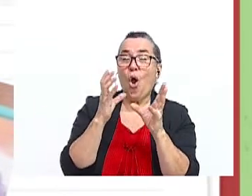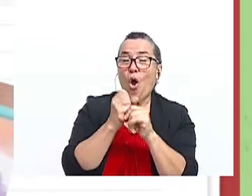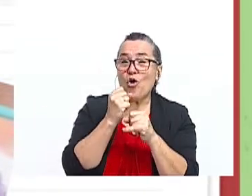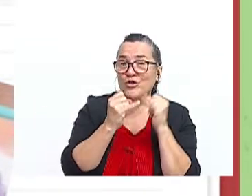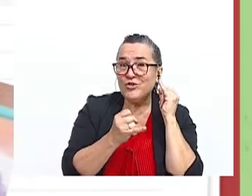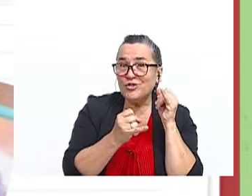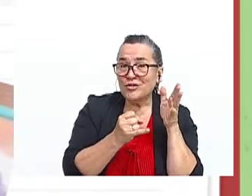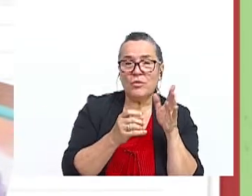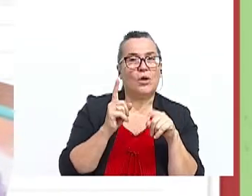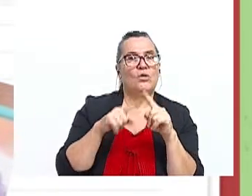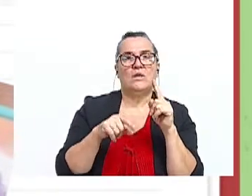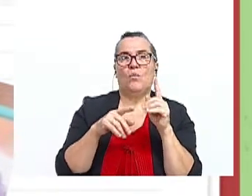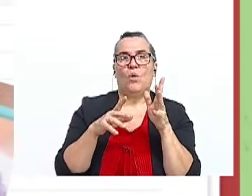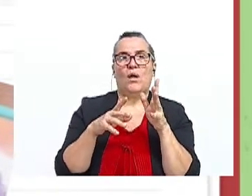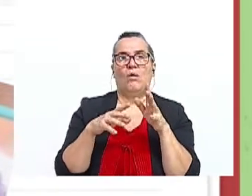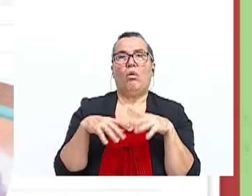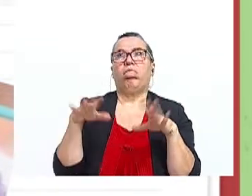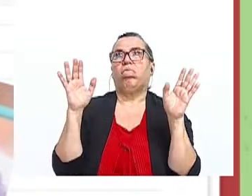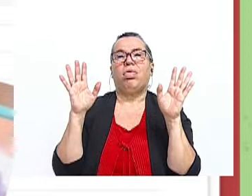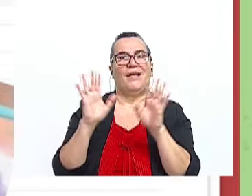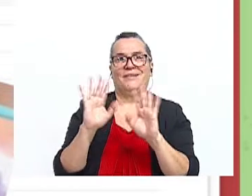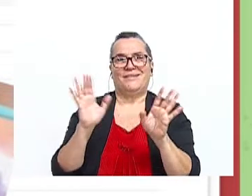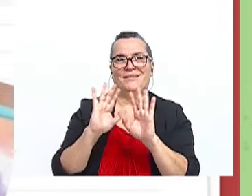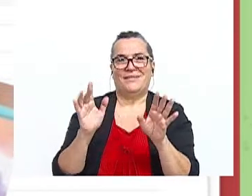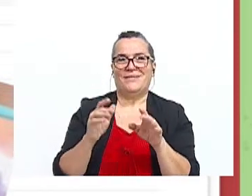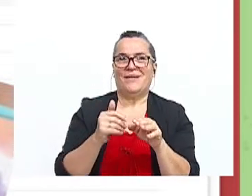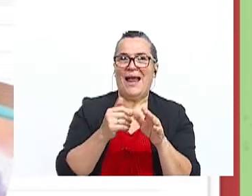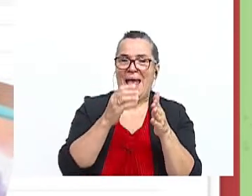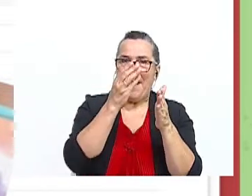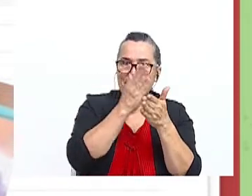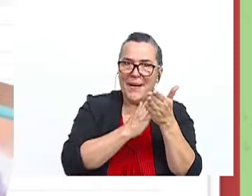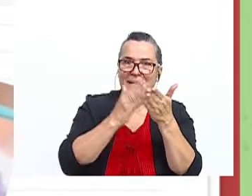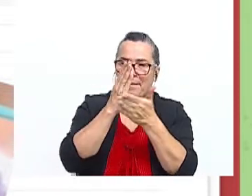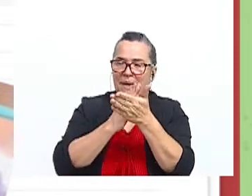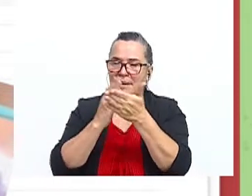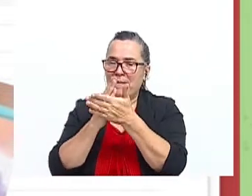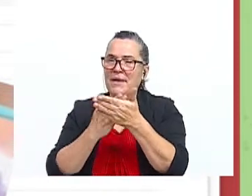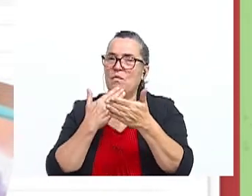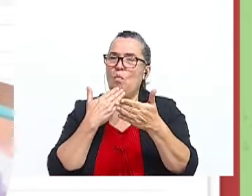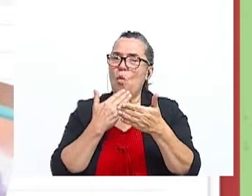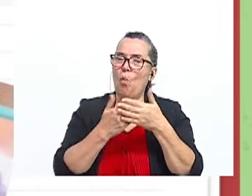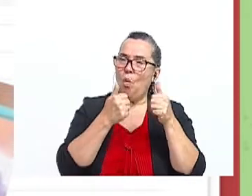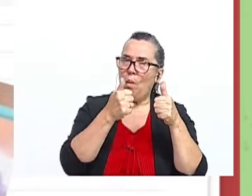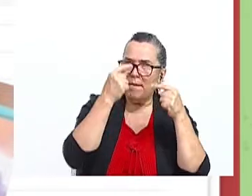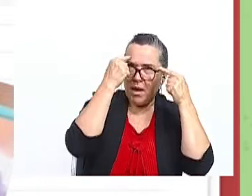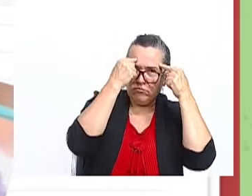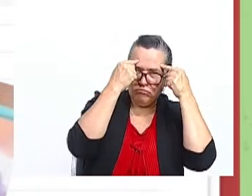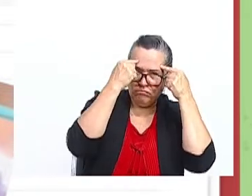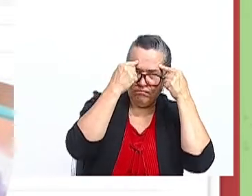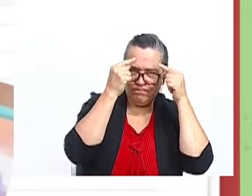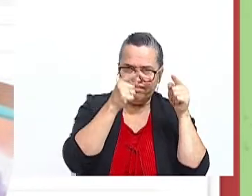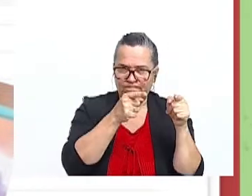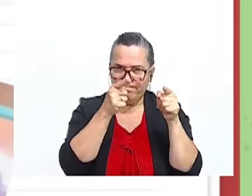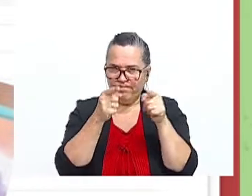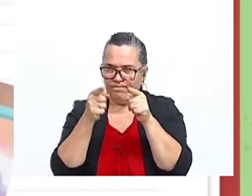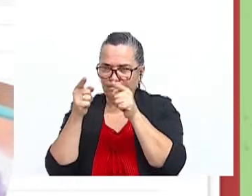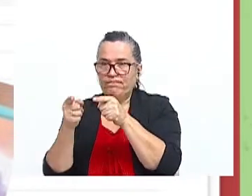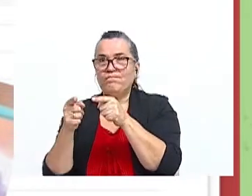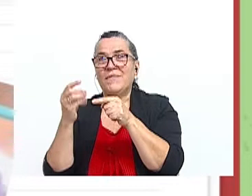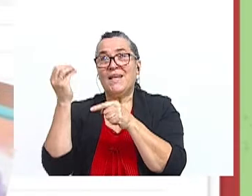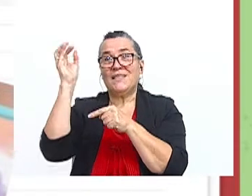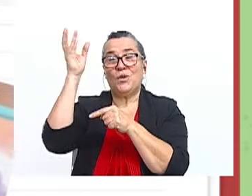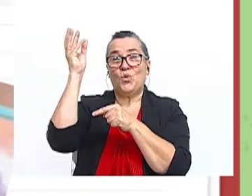se puede dejar así al azar. Recuerden que cada parte debe ser muy bien pensada. Eso es lo que significa ese